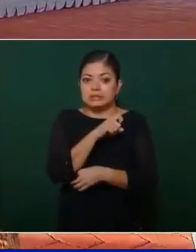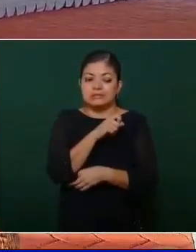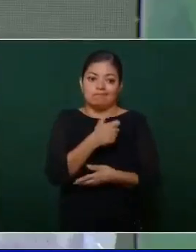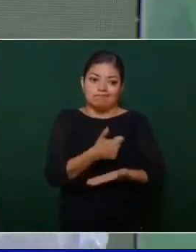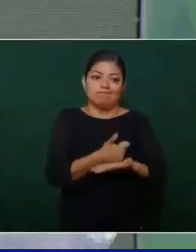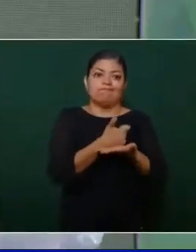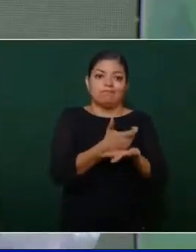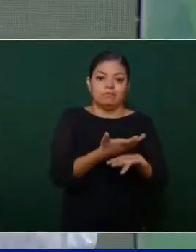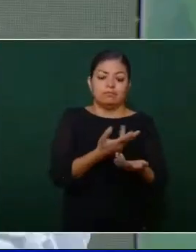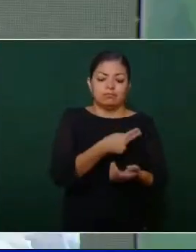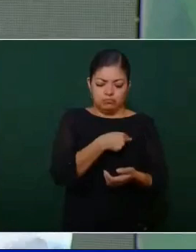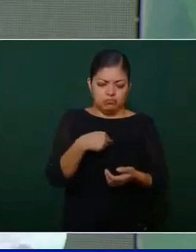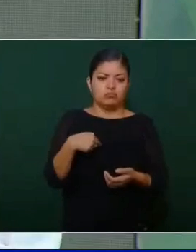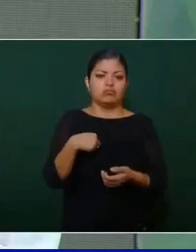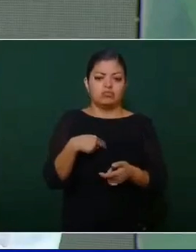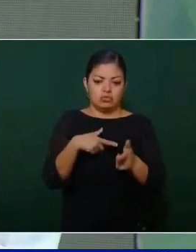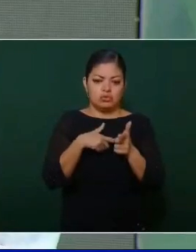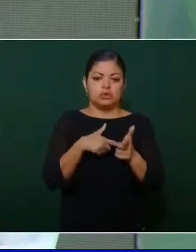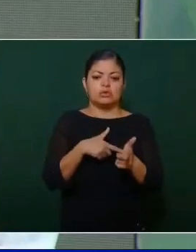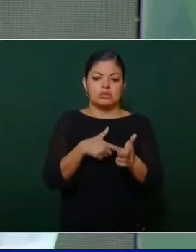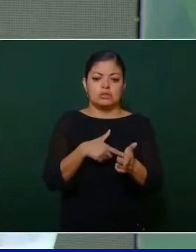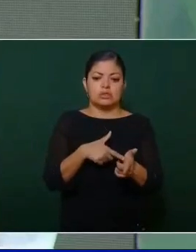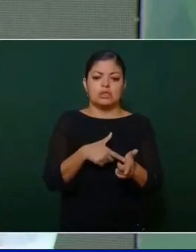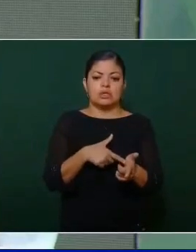Y sí vamos a seguir